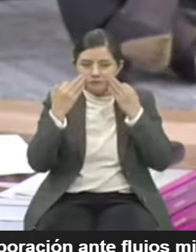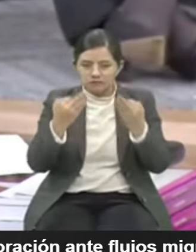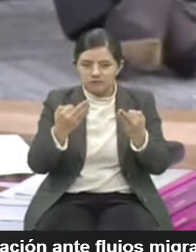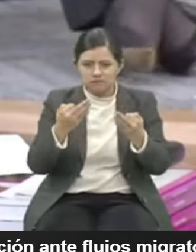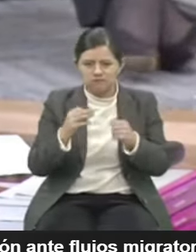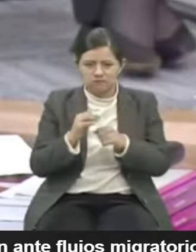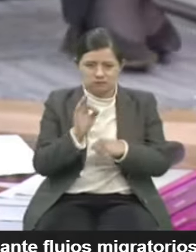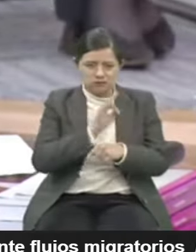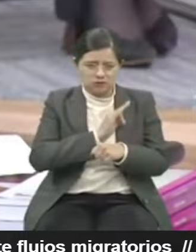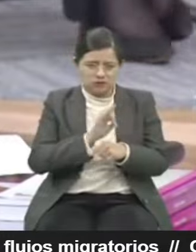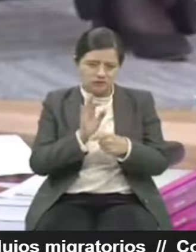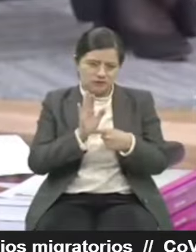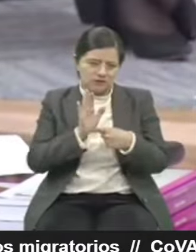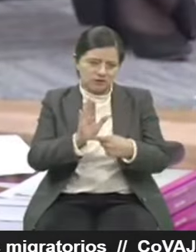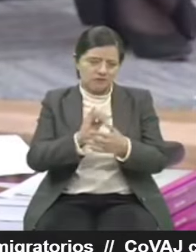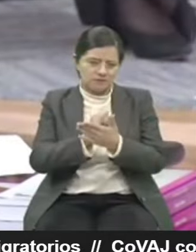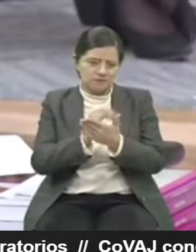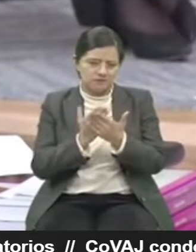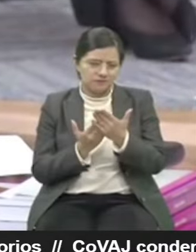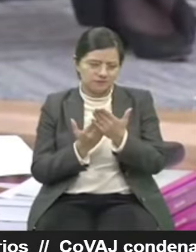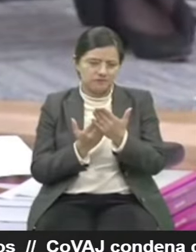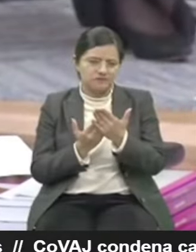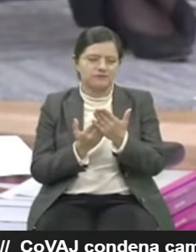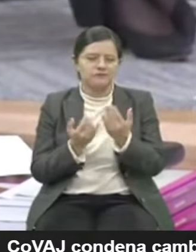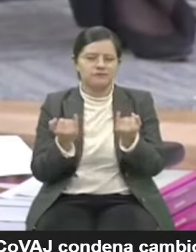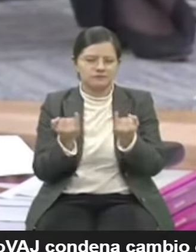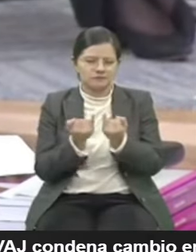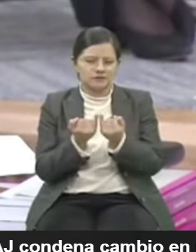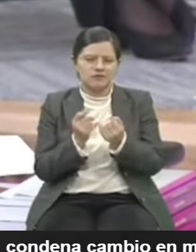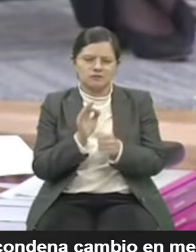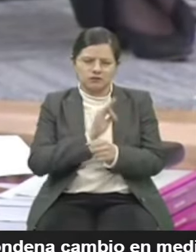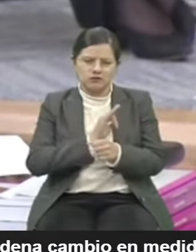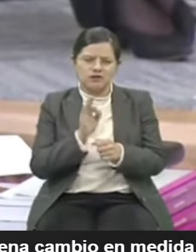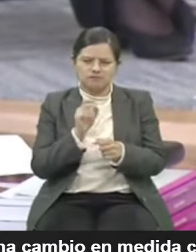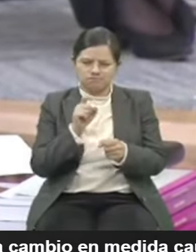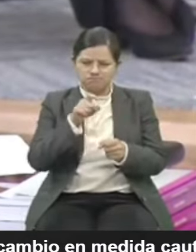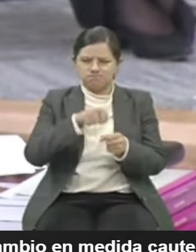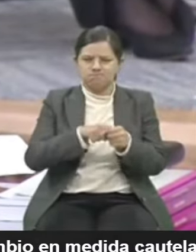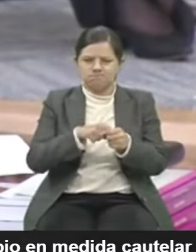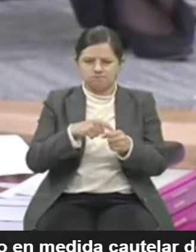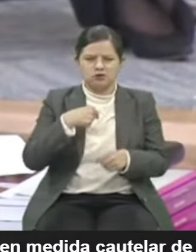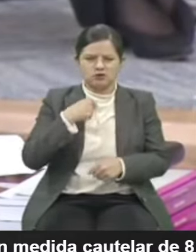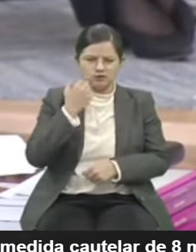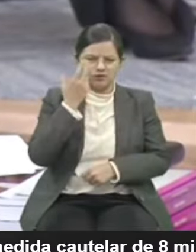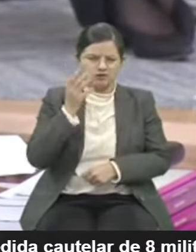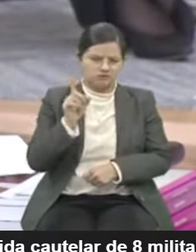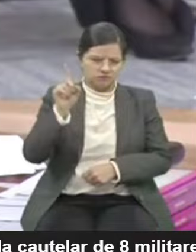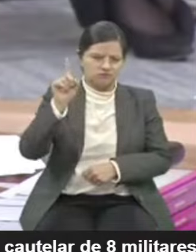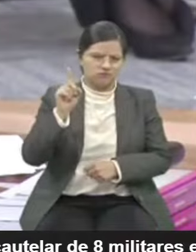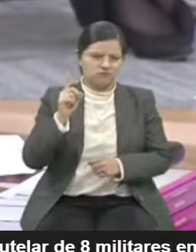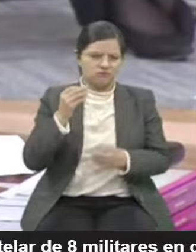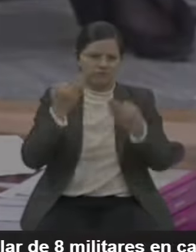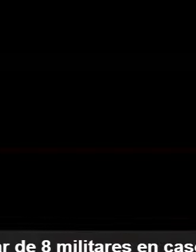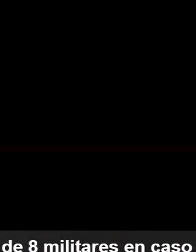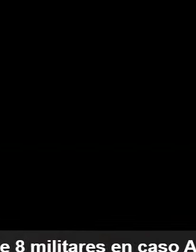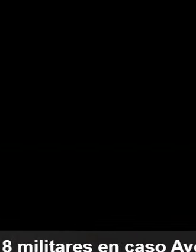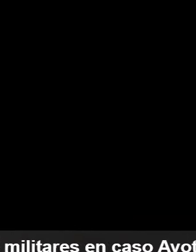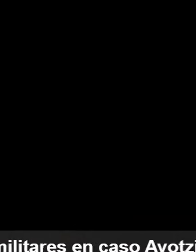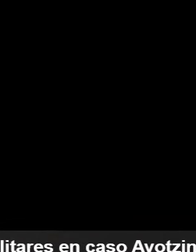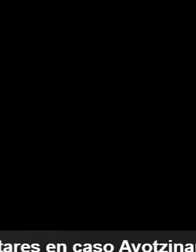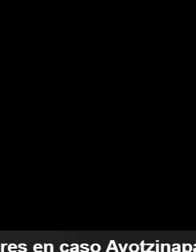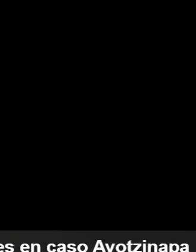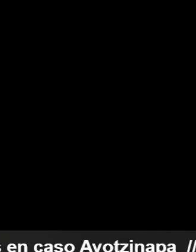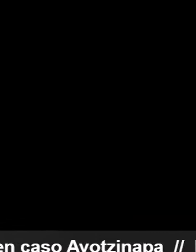hace tener que presentar o no estos informes y por tanto presentarse como una candidata esta organización